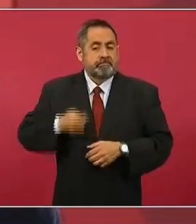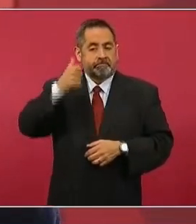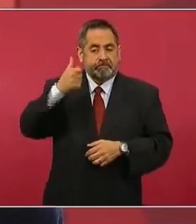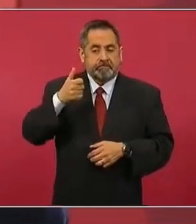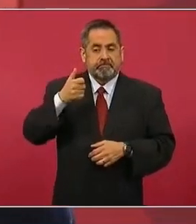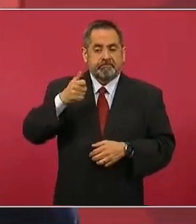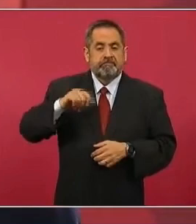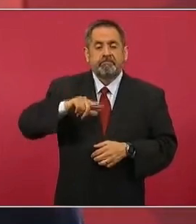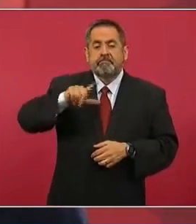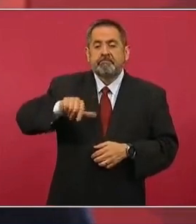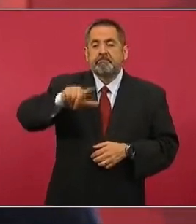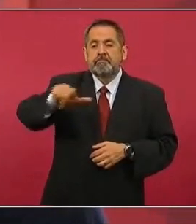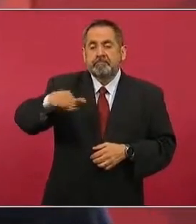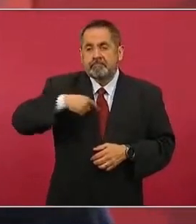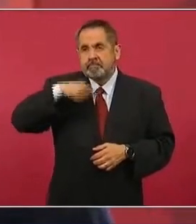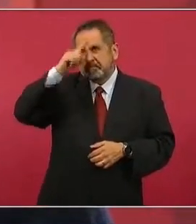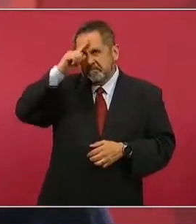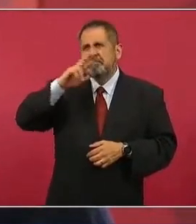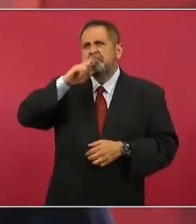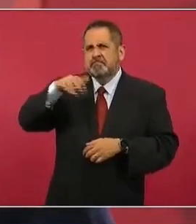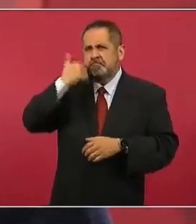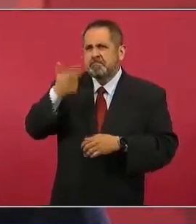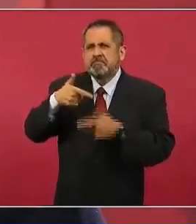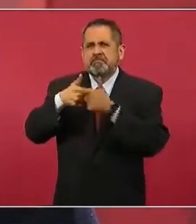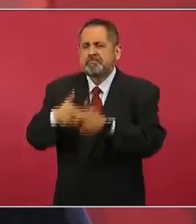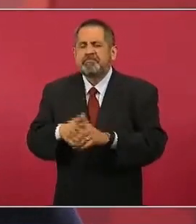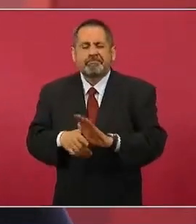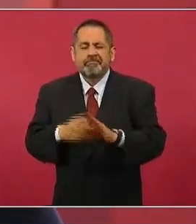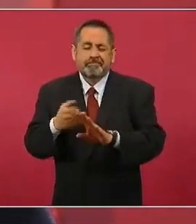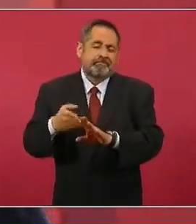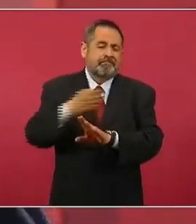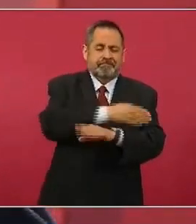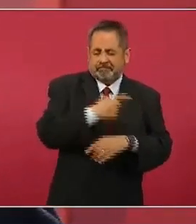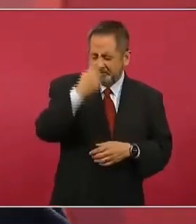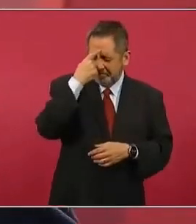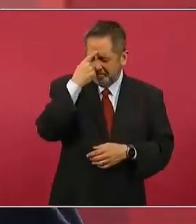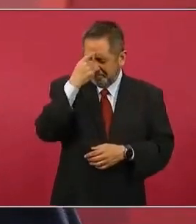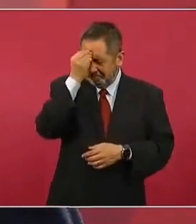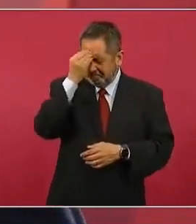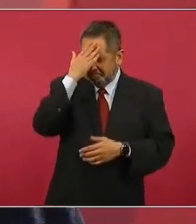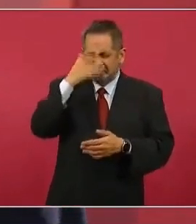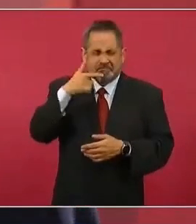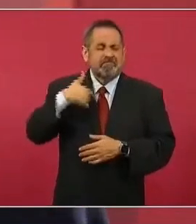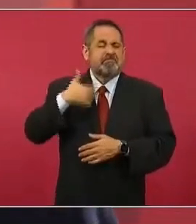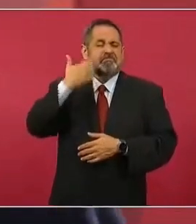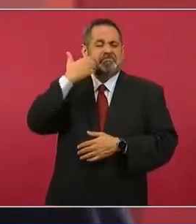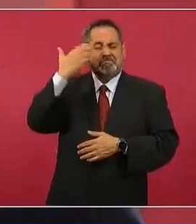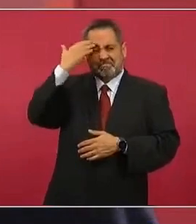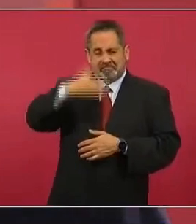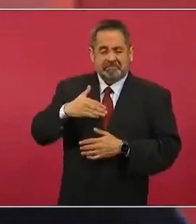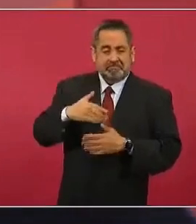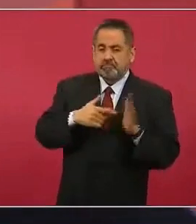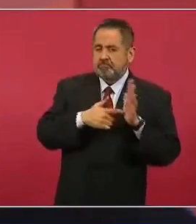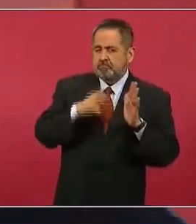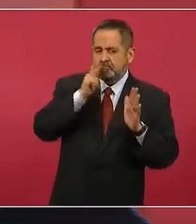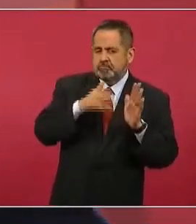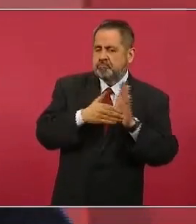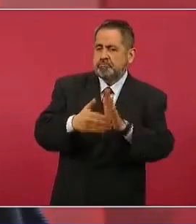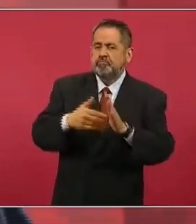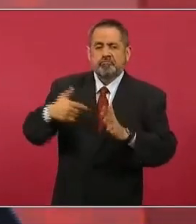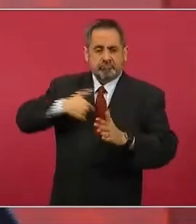al paso de los años. No, desde que llegó hay elementos para demostrar